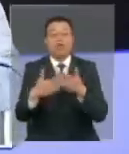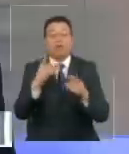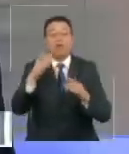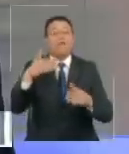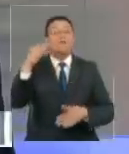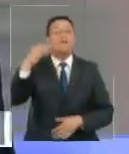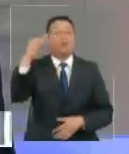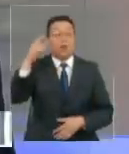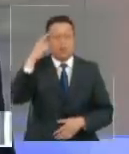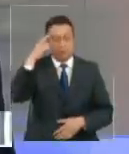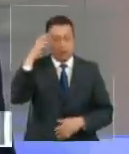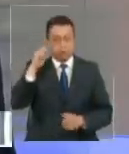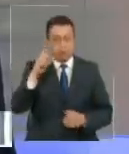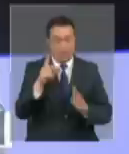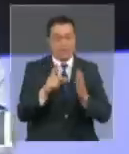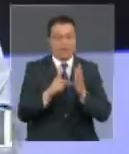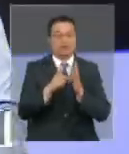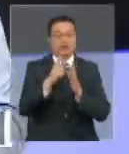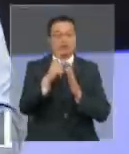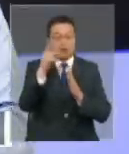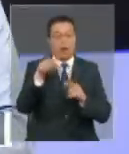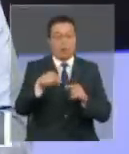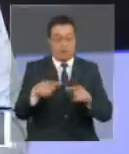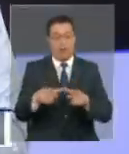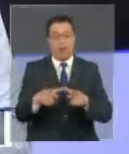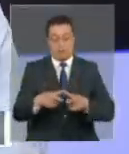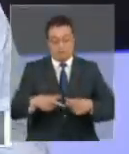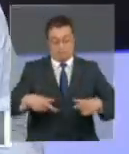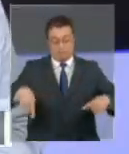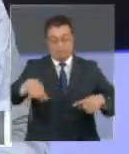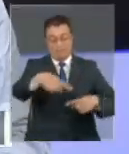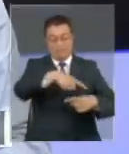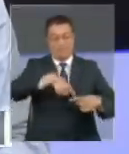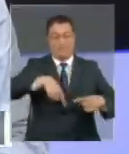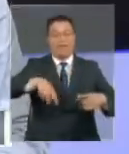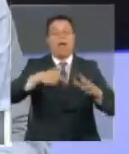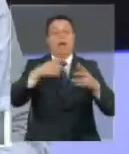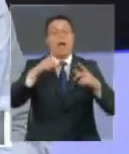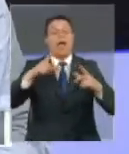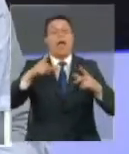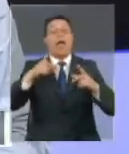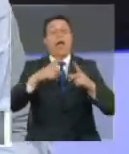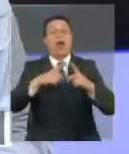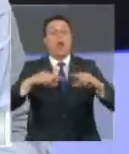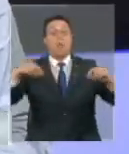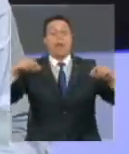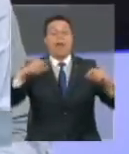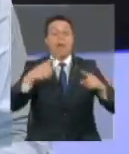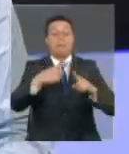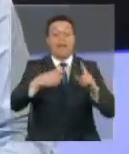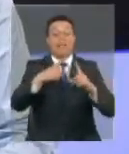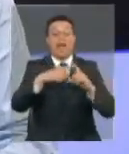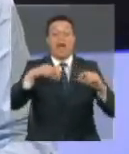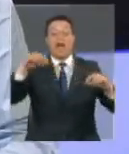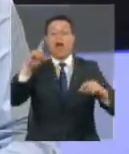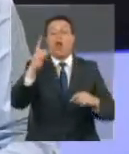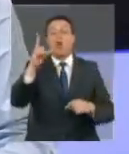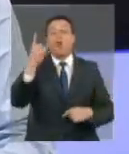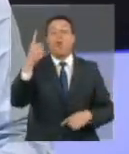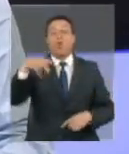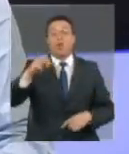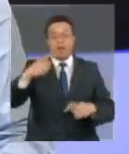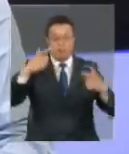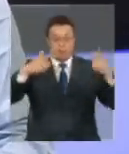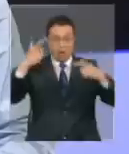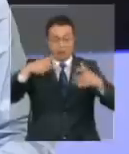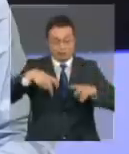mañana pensar en desarrollar una media luna. Yo lo veo de verdad como una medida populista, ya lo he dicho en todos los tonos, y